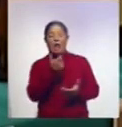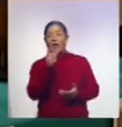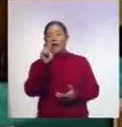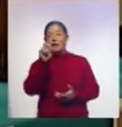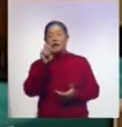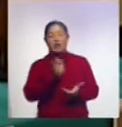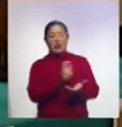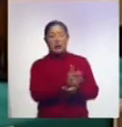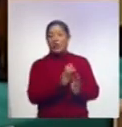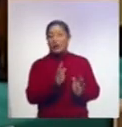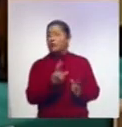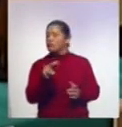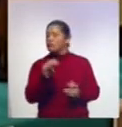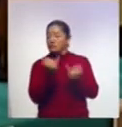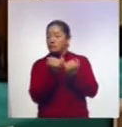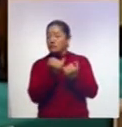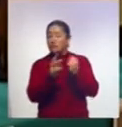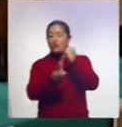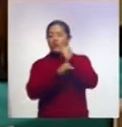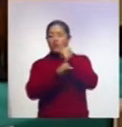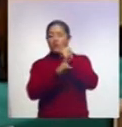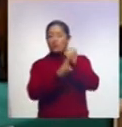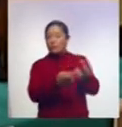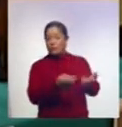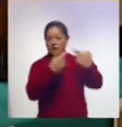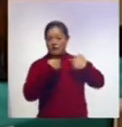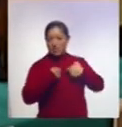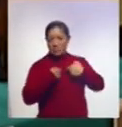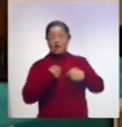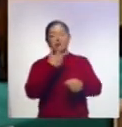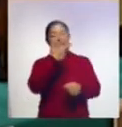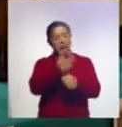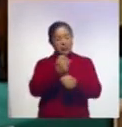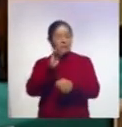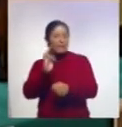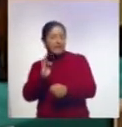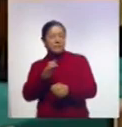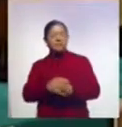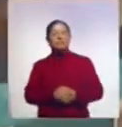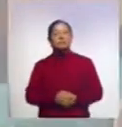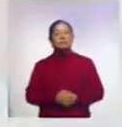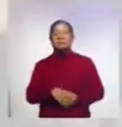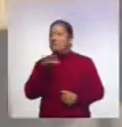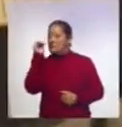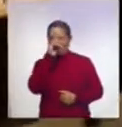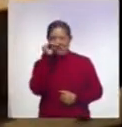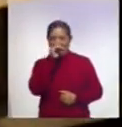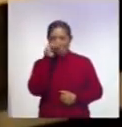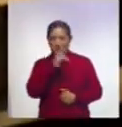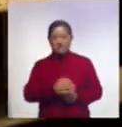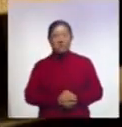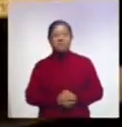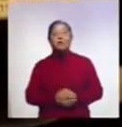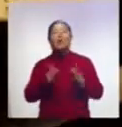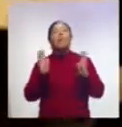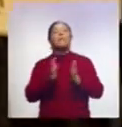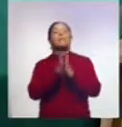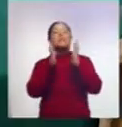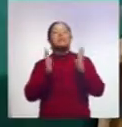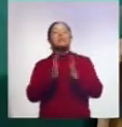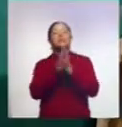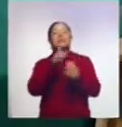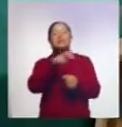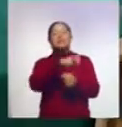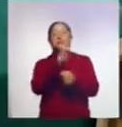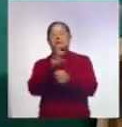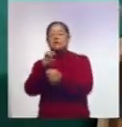el vaso conmemorativo del Oktoberfest, totalmente gratuito. Participarán 21 cerveceros de